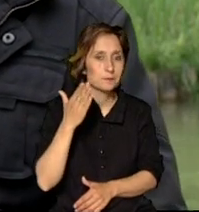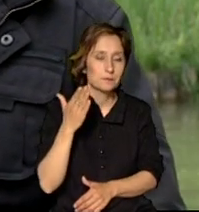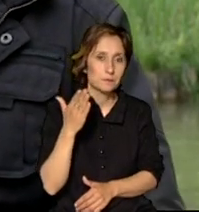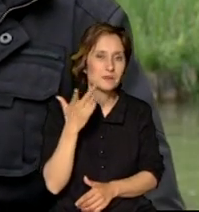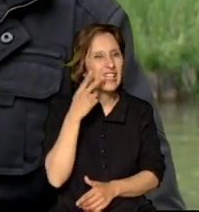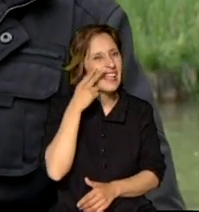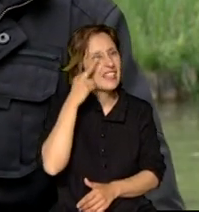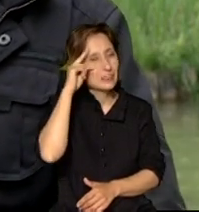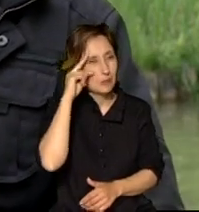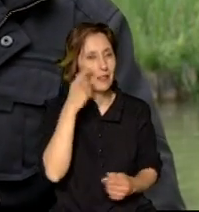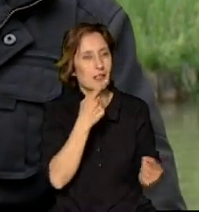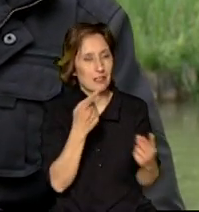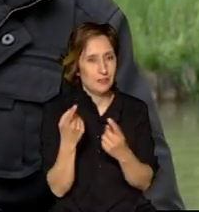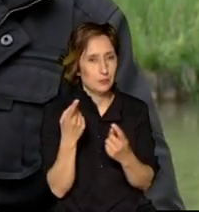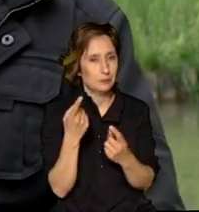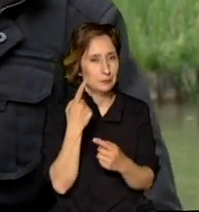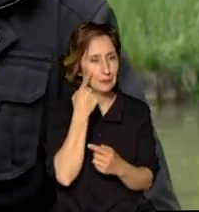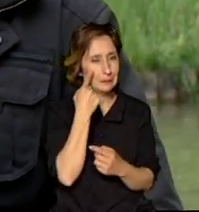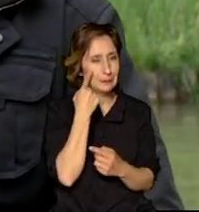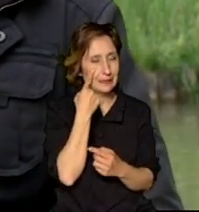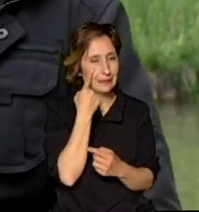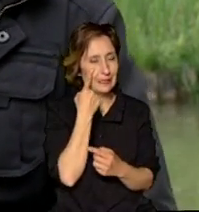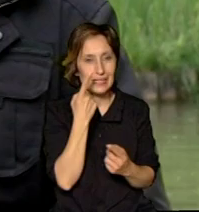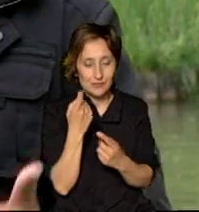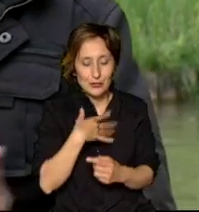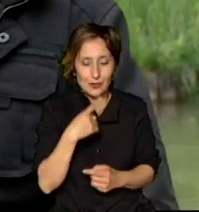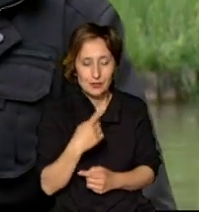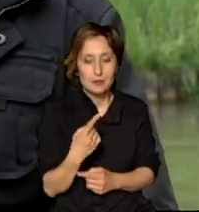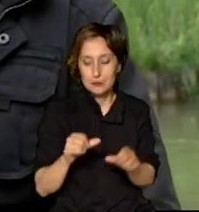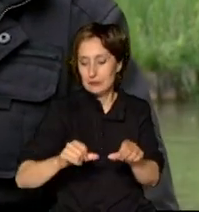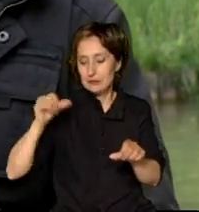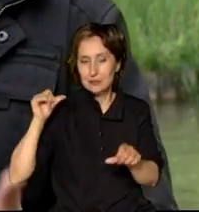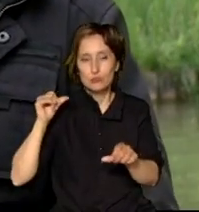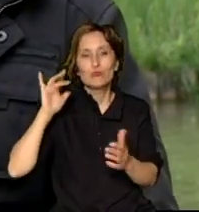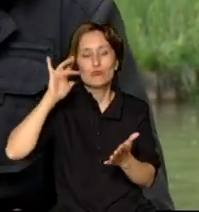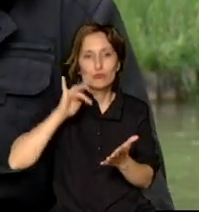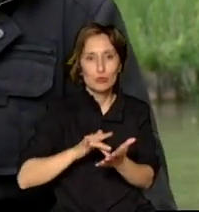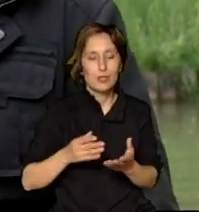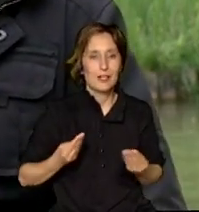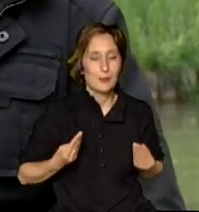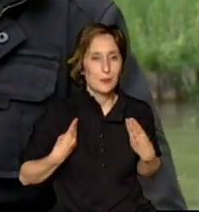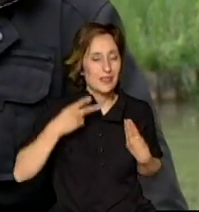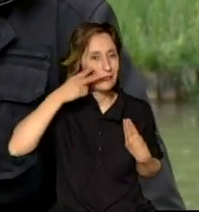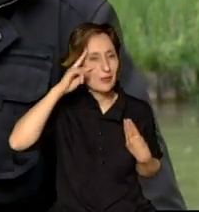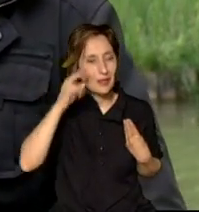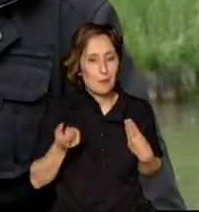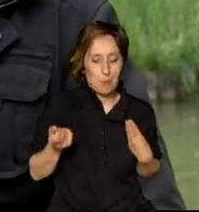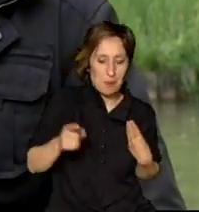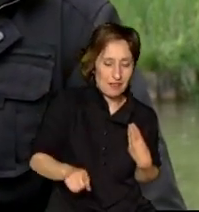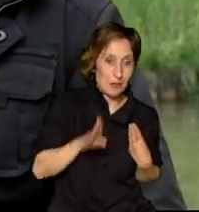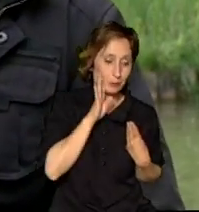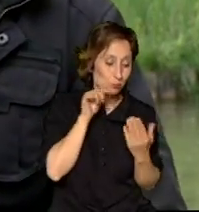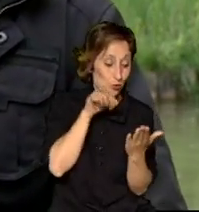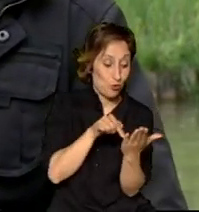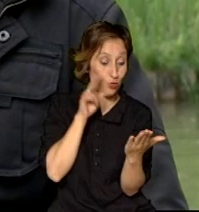cierta experiencia a nivel observacional, es decir, haber vivido ya, ¿no?, episodios en el pasado similares, ¿no?, al que estás intentando